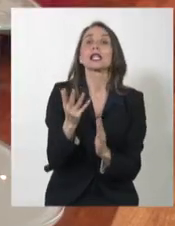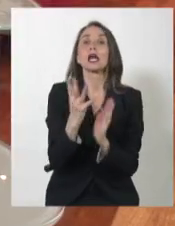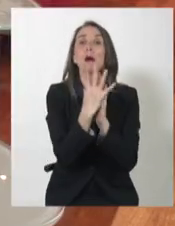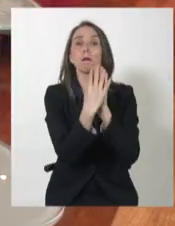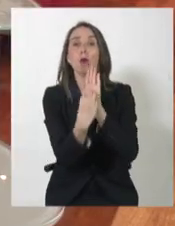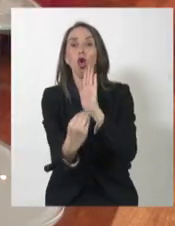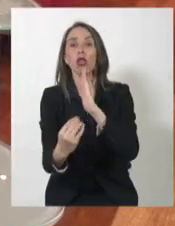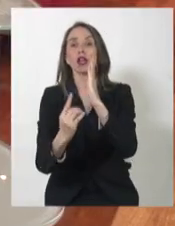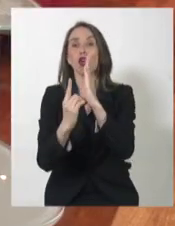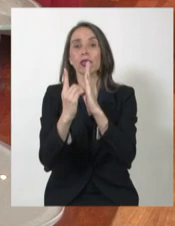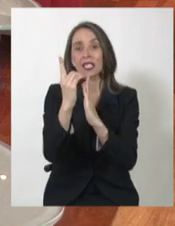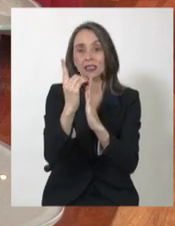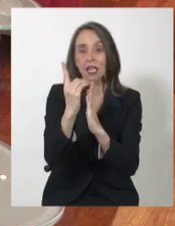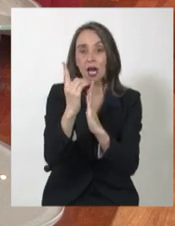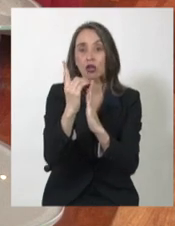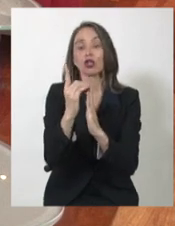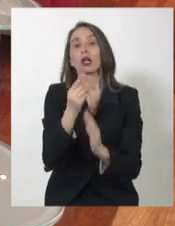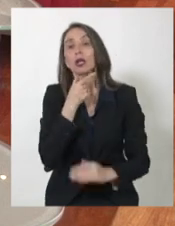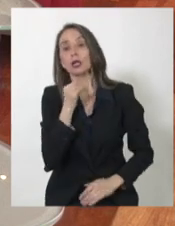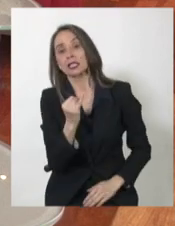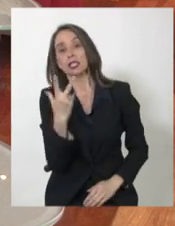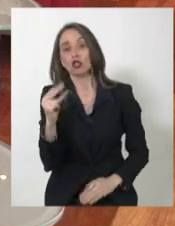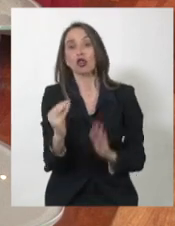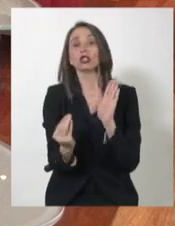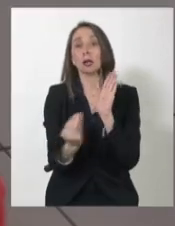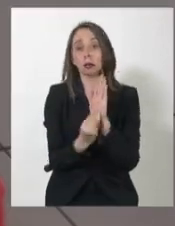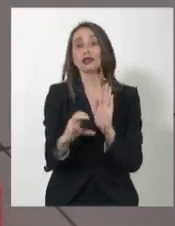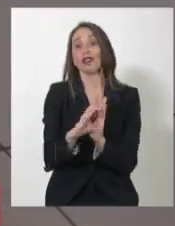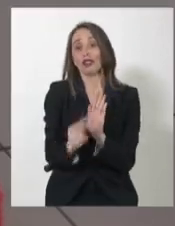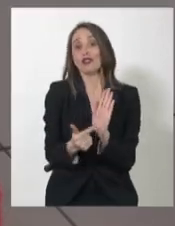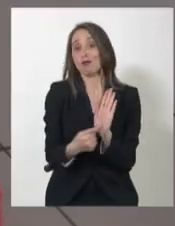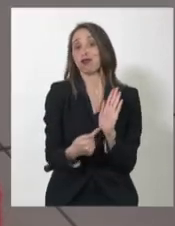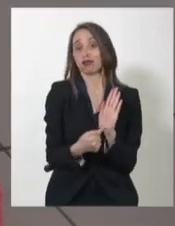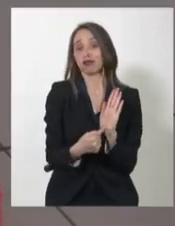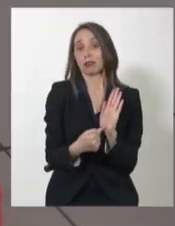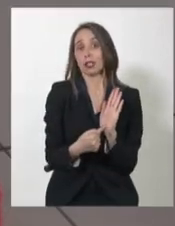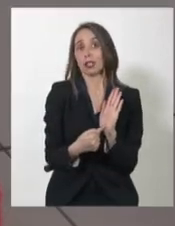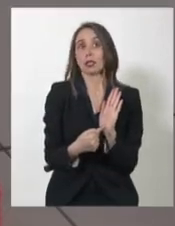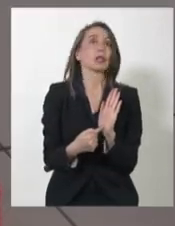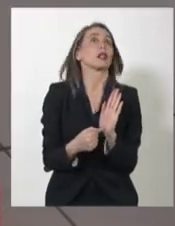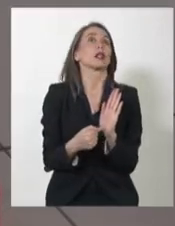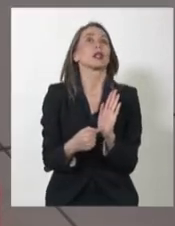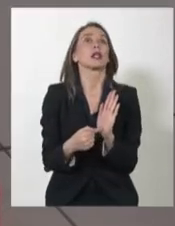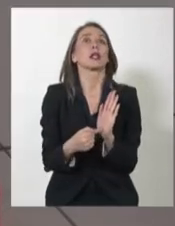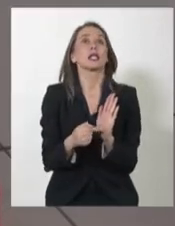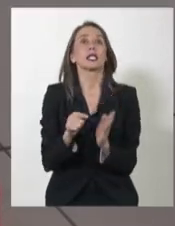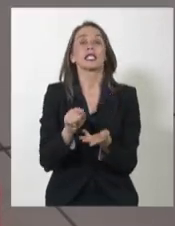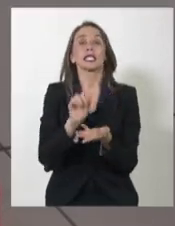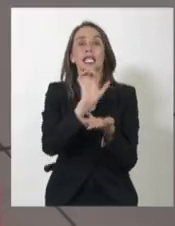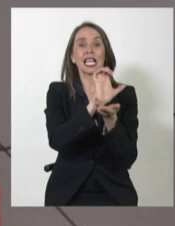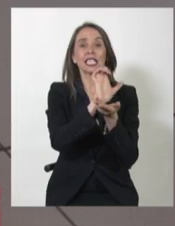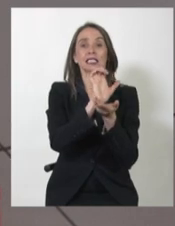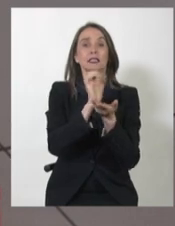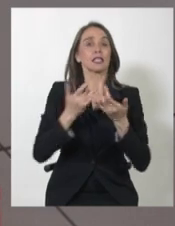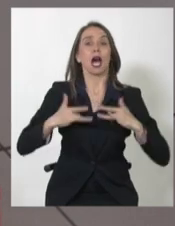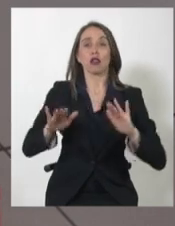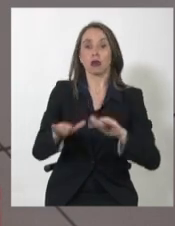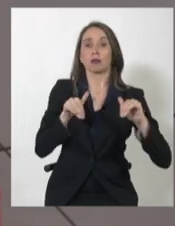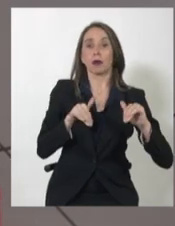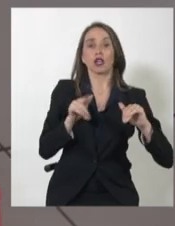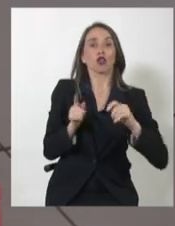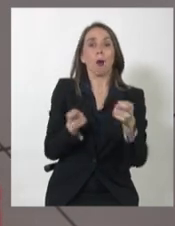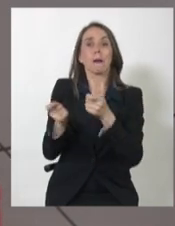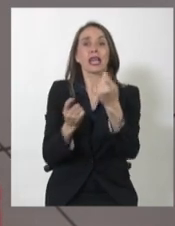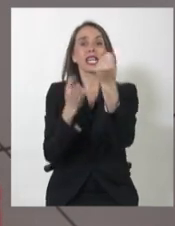modelo de desarrollo, que a uno le guste o no, está en la Constitución, y que supone una radical abstención del Estado en la economía. Y lo segundo,